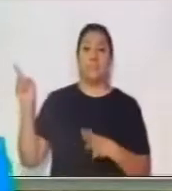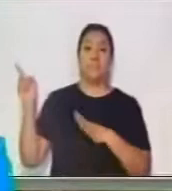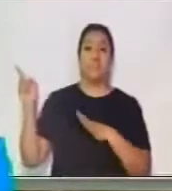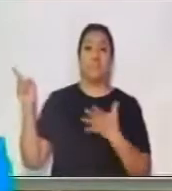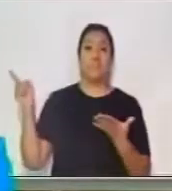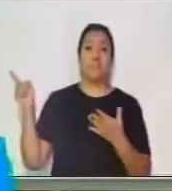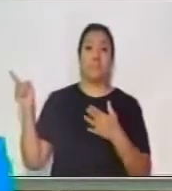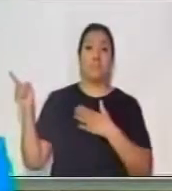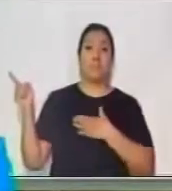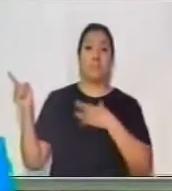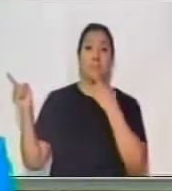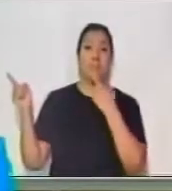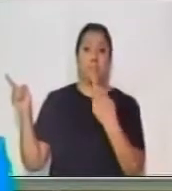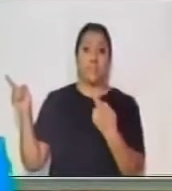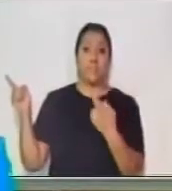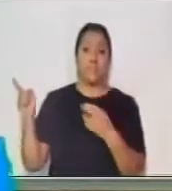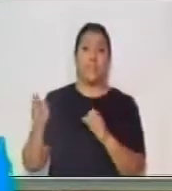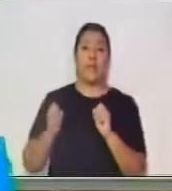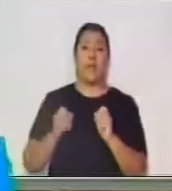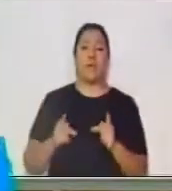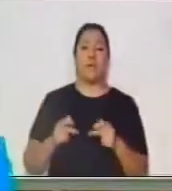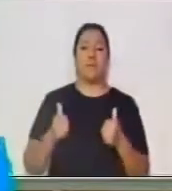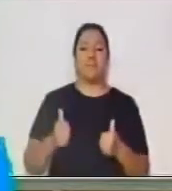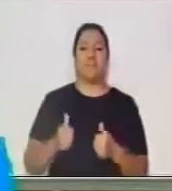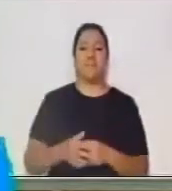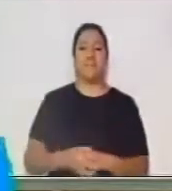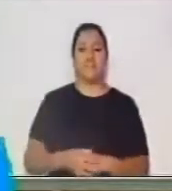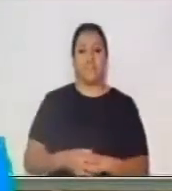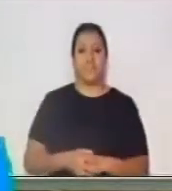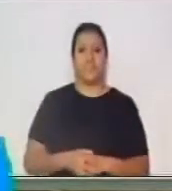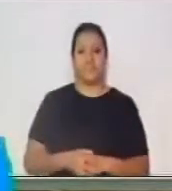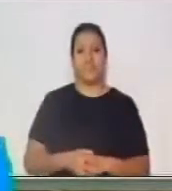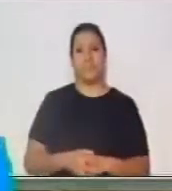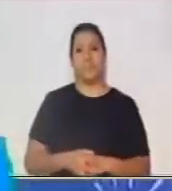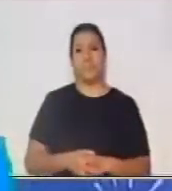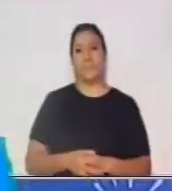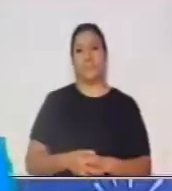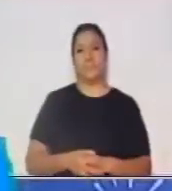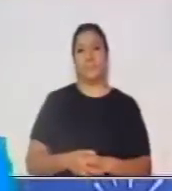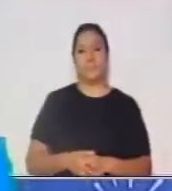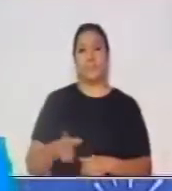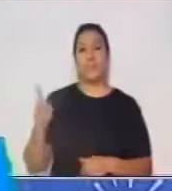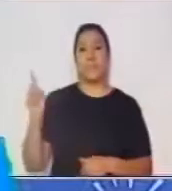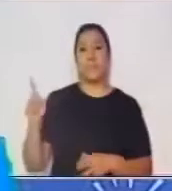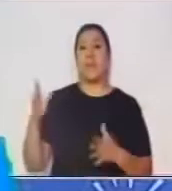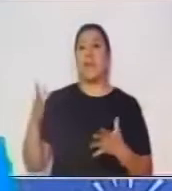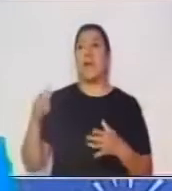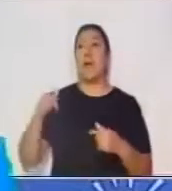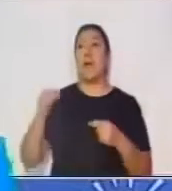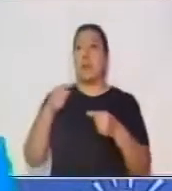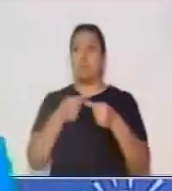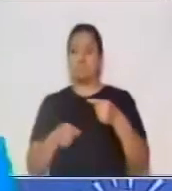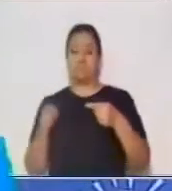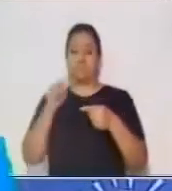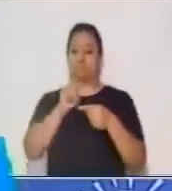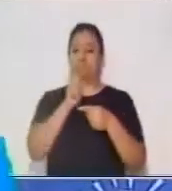para ti. ¿Y esto? ¿Te dieron el trabajo? Sí, ¿cómo ven? ¡Qué bueno!